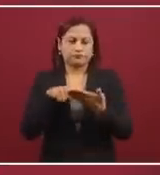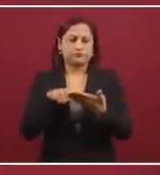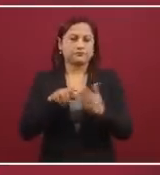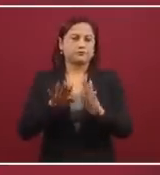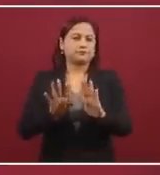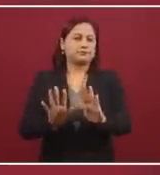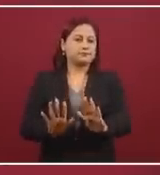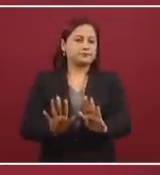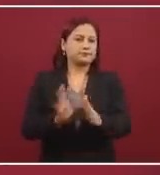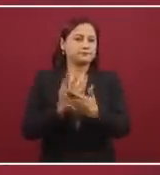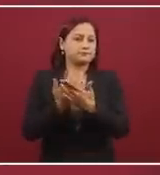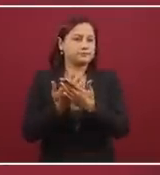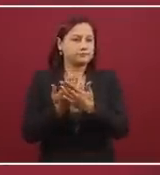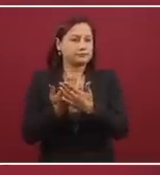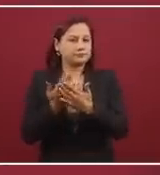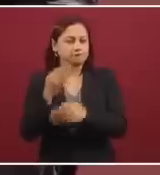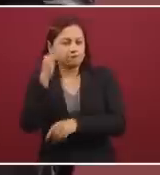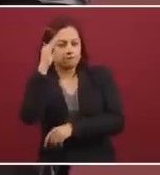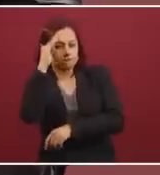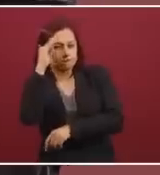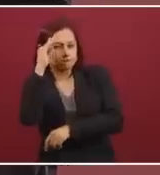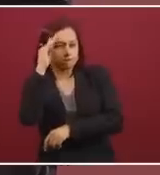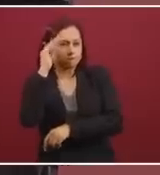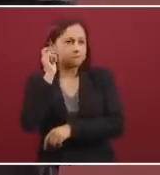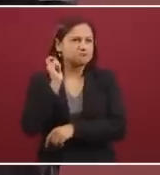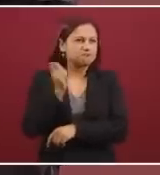tienen qué